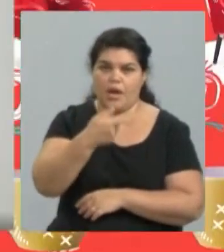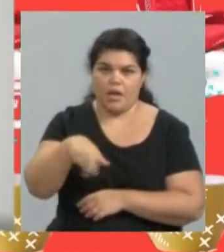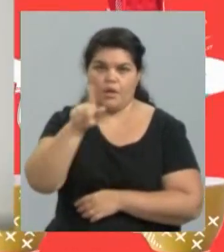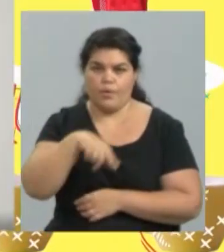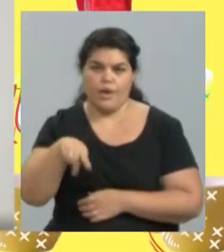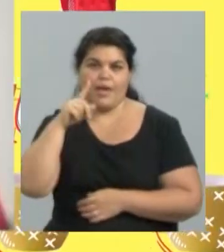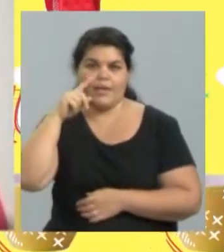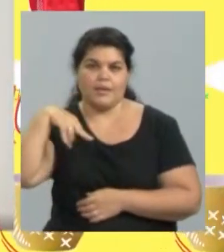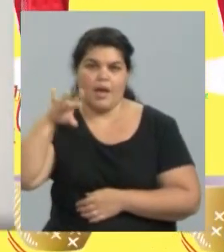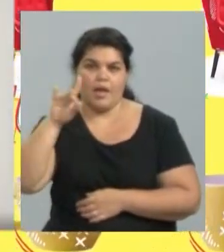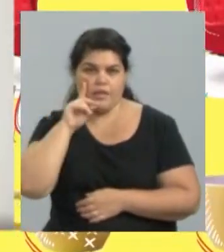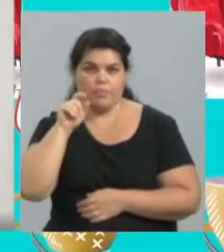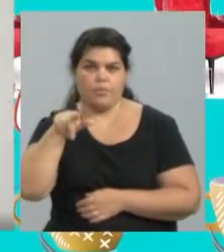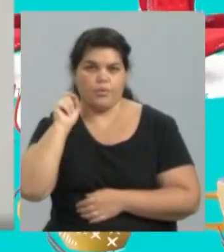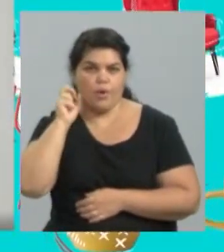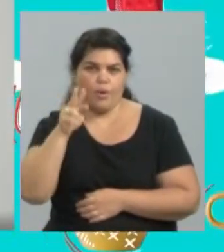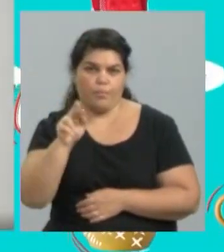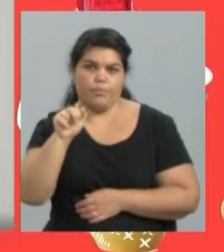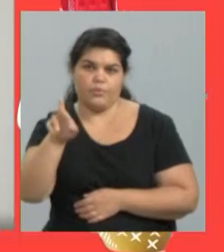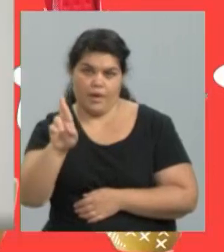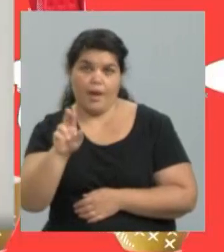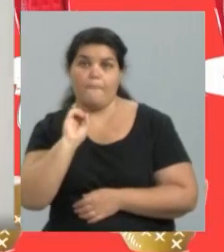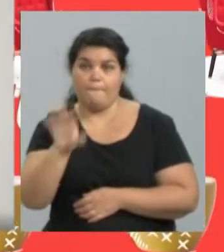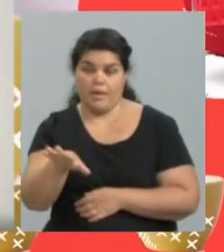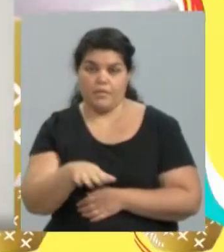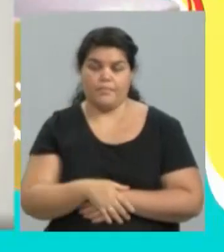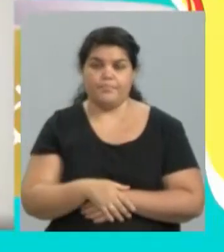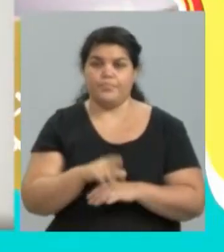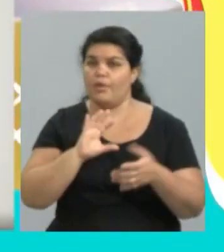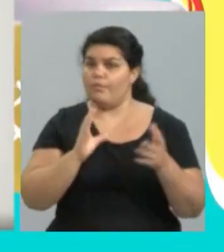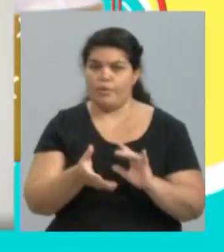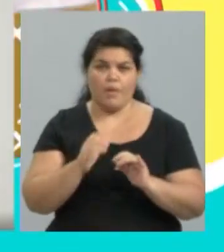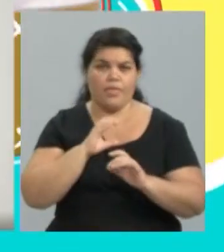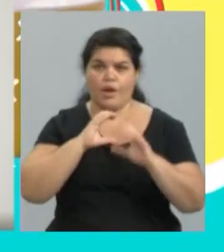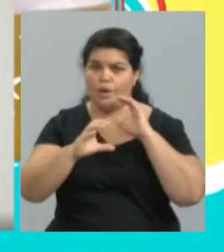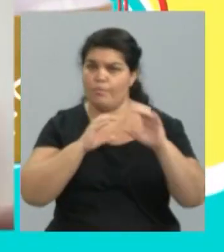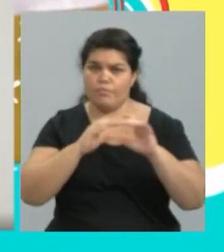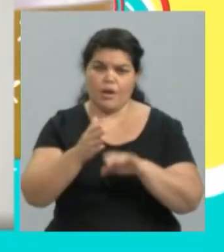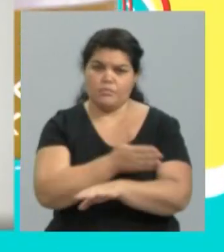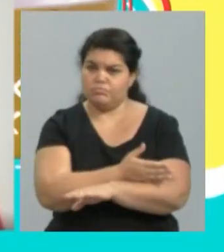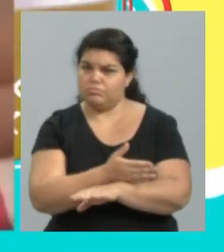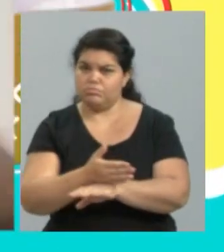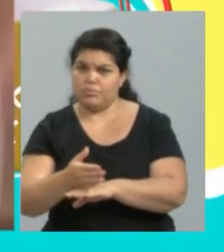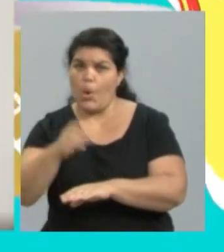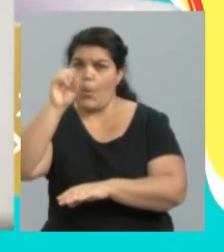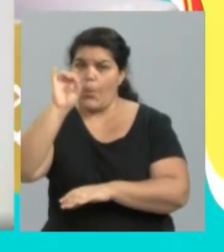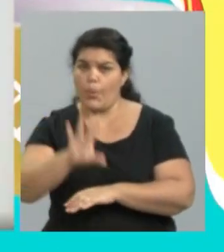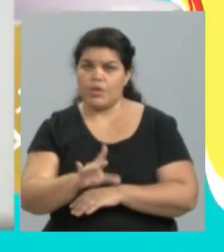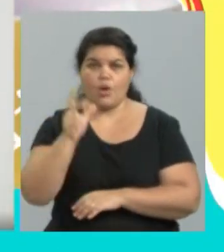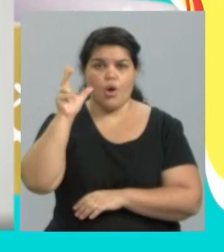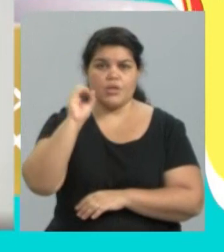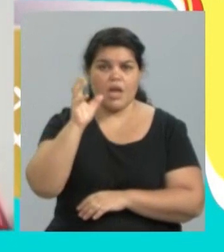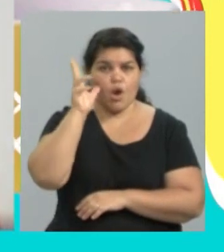mendoza@inadi.gov.ar. Así que las líneas de comunicación siguen funcionando, digamos, pero el 0800 ya